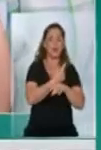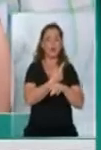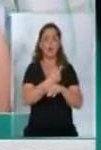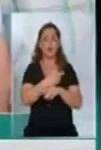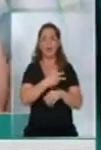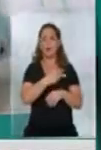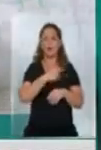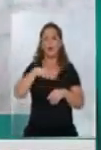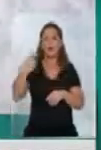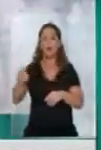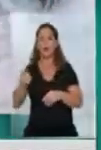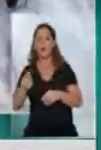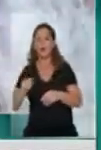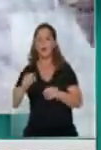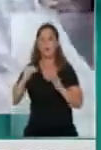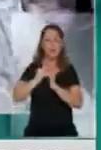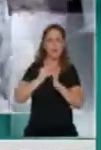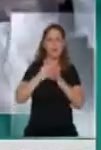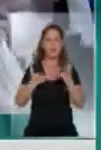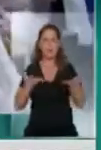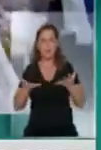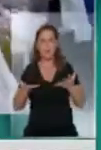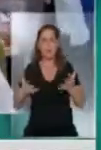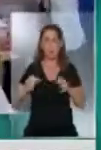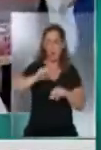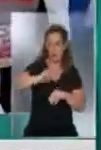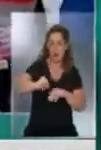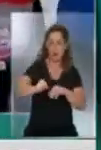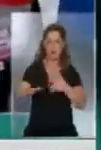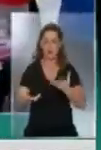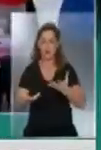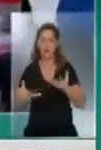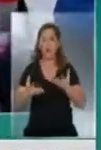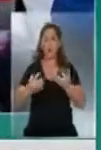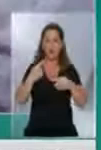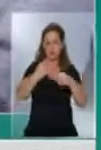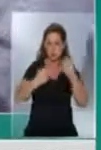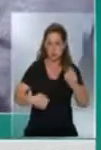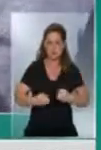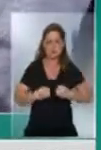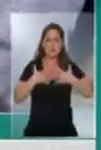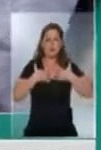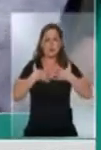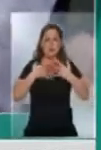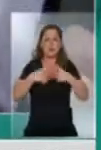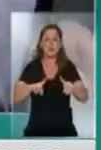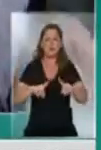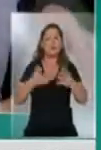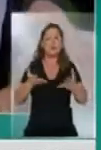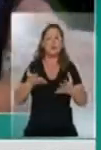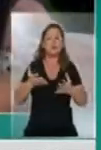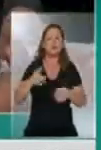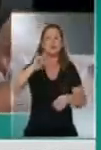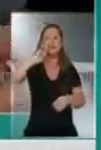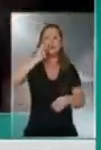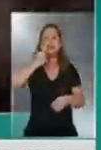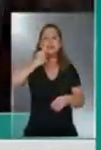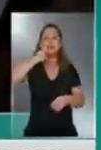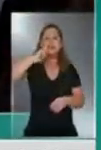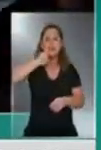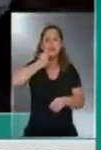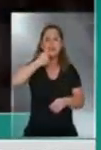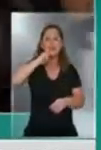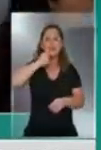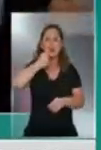el virus puede ser más agresivo, puede atacar de manera diferente, presentar síntomas distintos. ¿Qué significa en lo